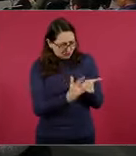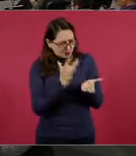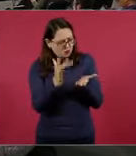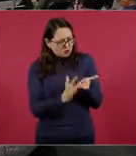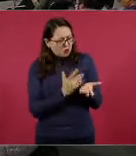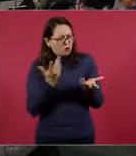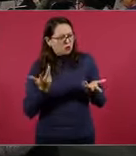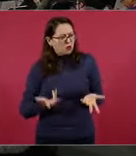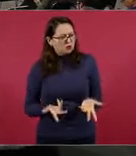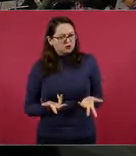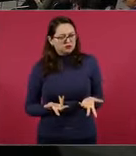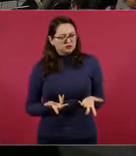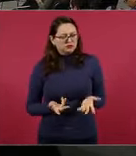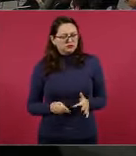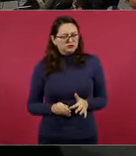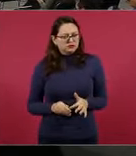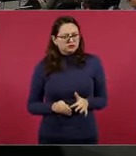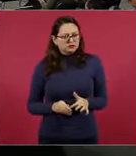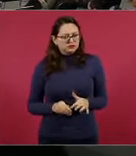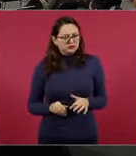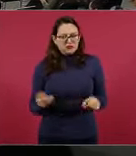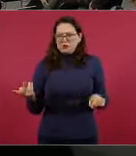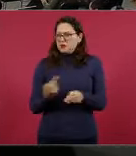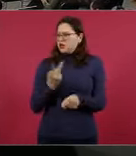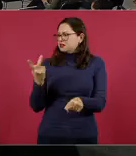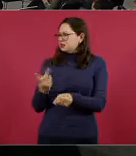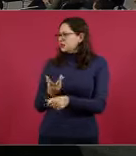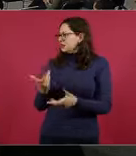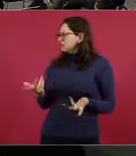no los pseudoambientalistas. ¿Dónde están?